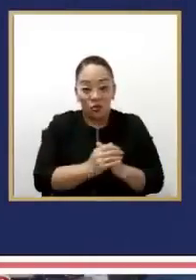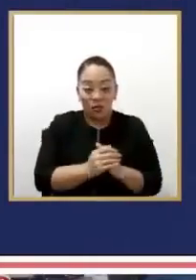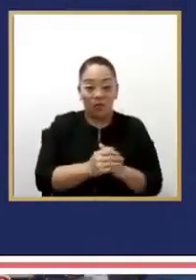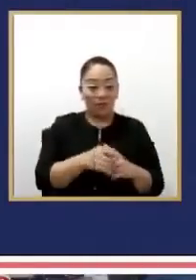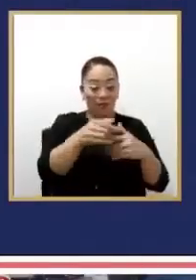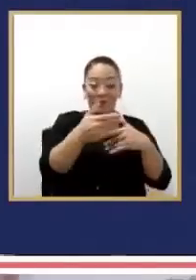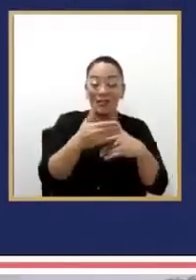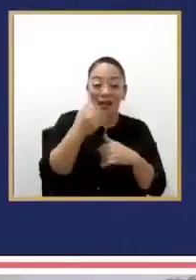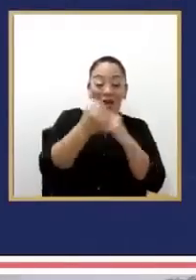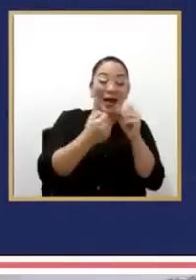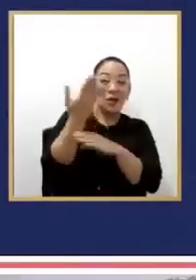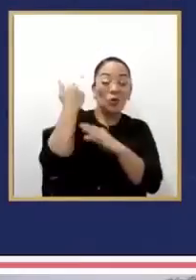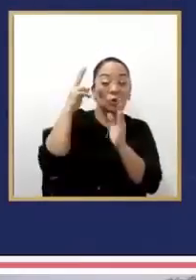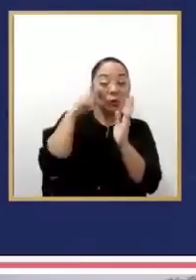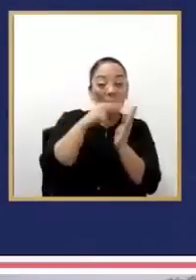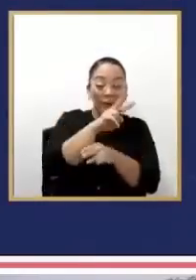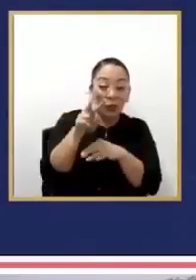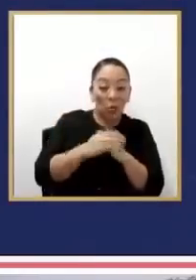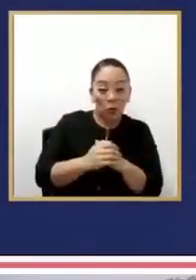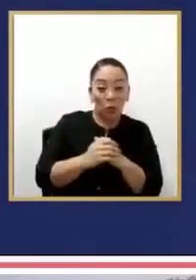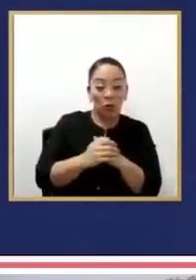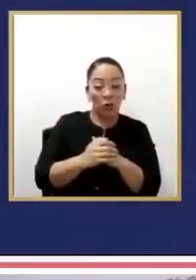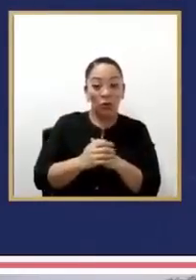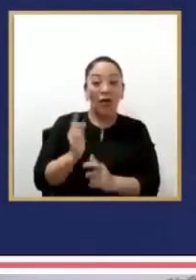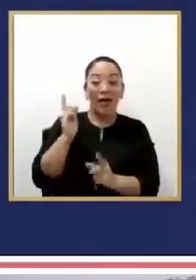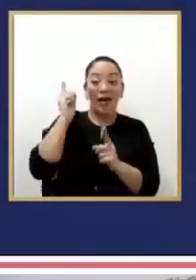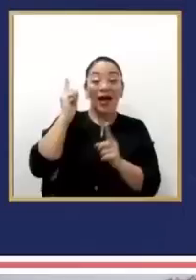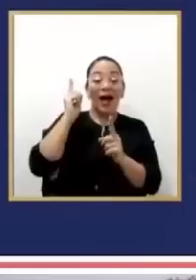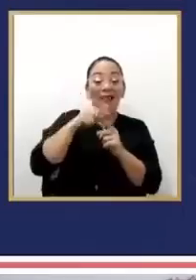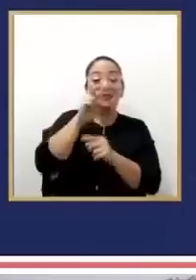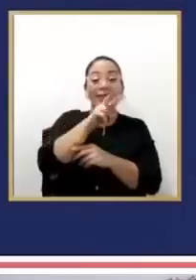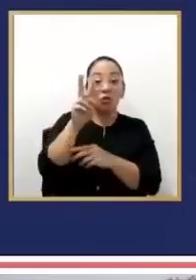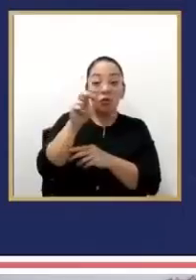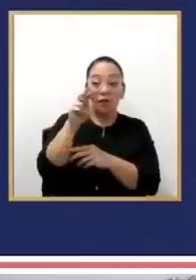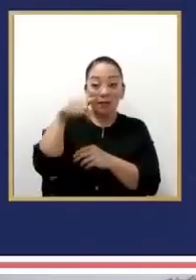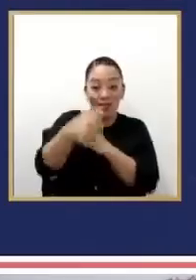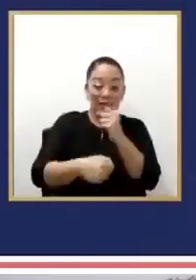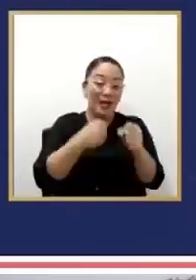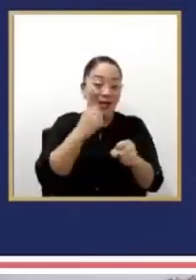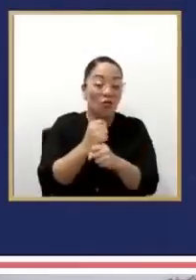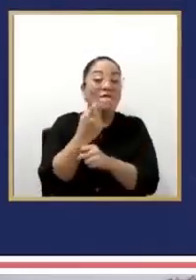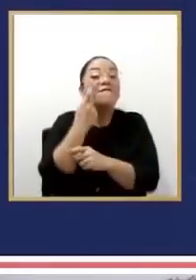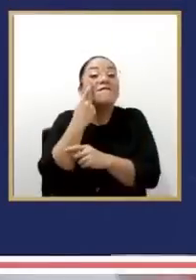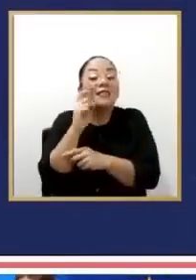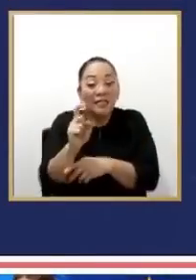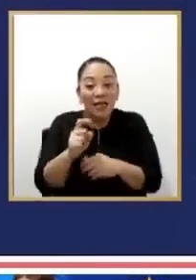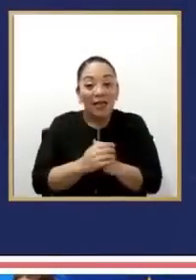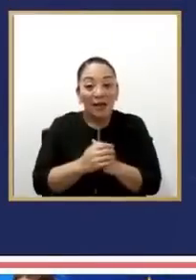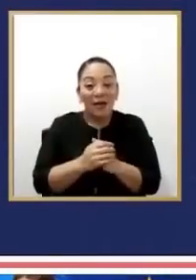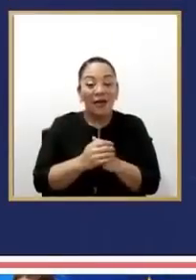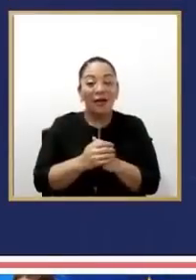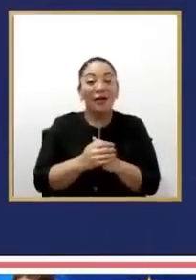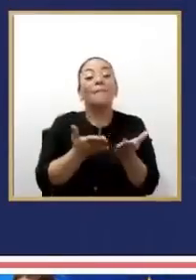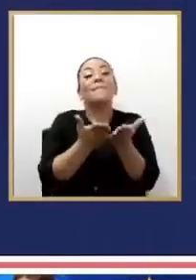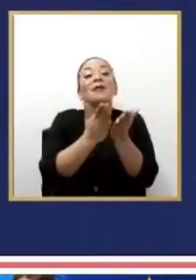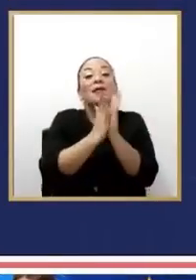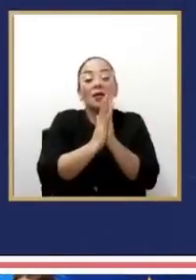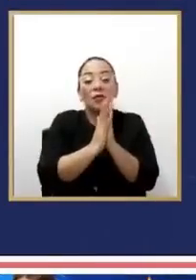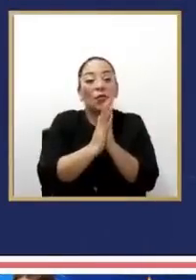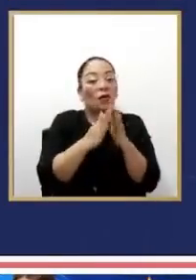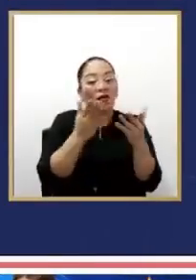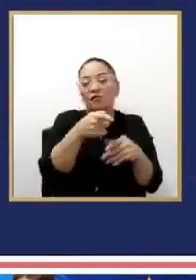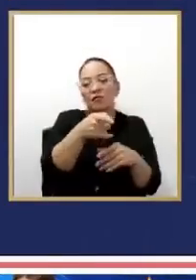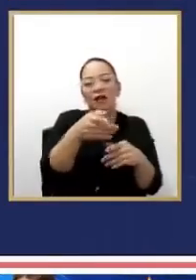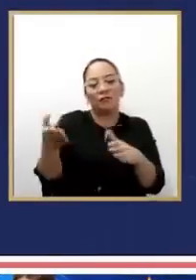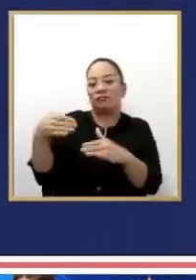expediente es del año 2022. Y hasta el 22 de noviembre de este año, la Fiscalía está pidiendo que se desestime,